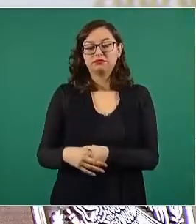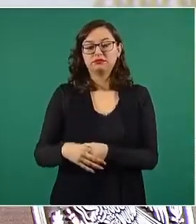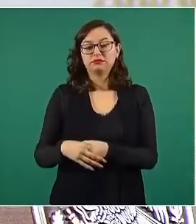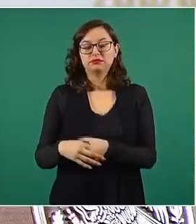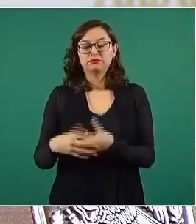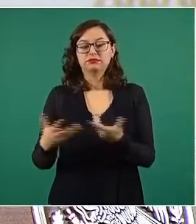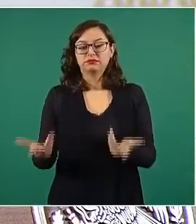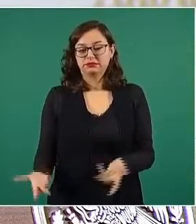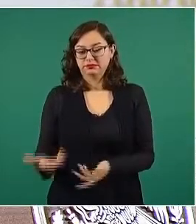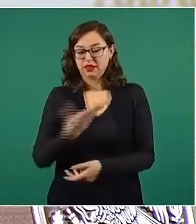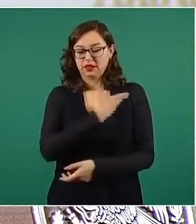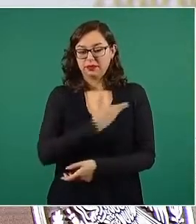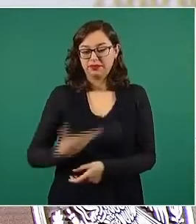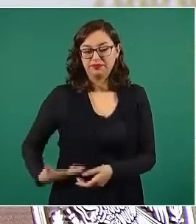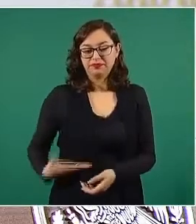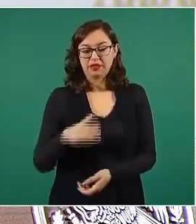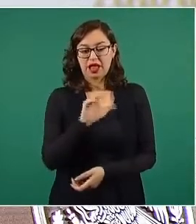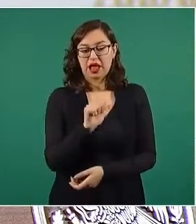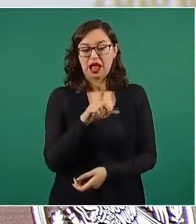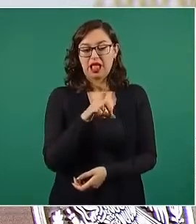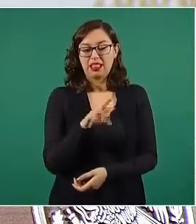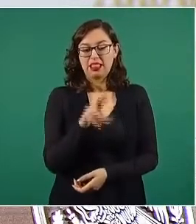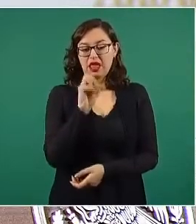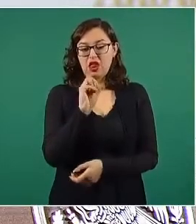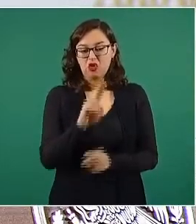que se lanzan con todo,